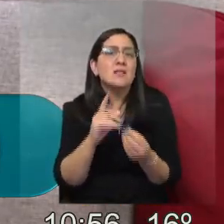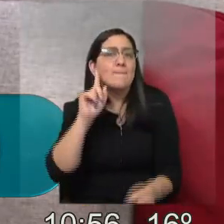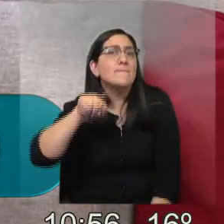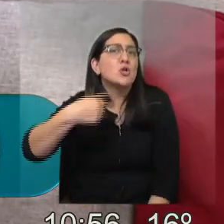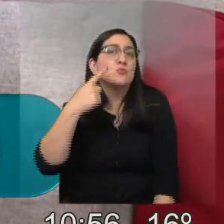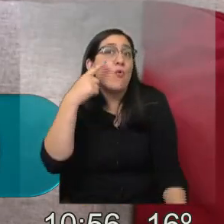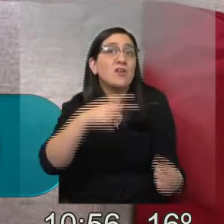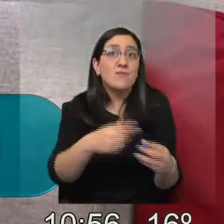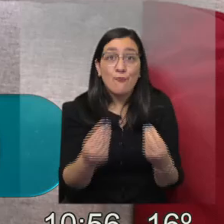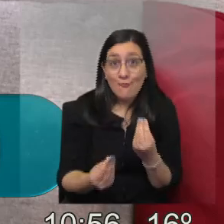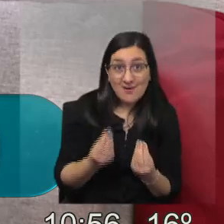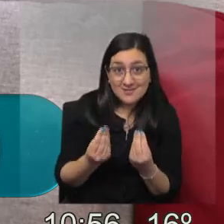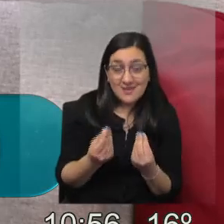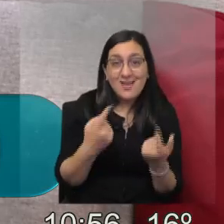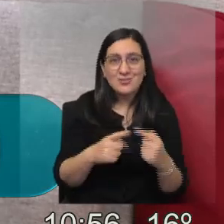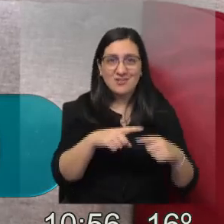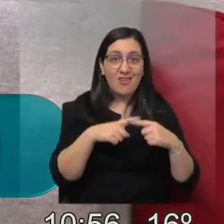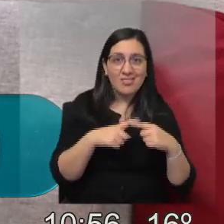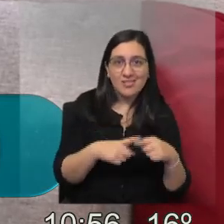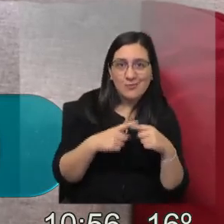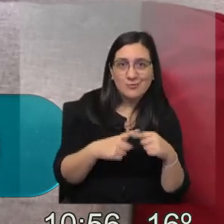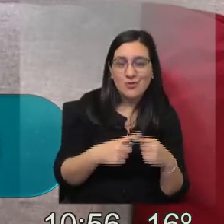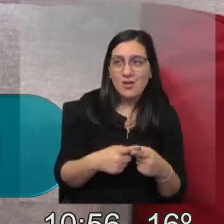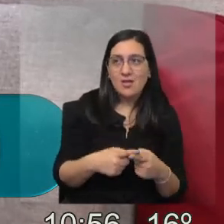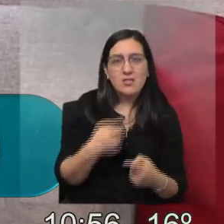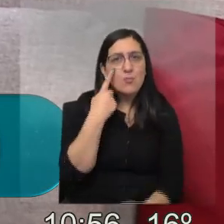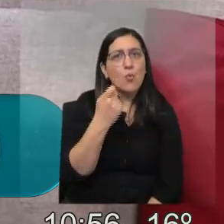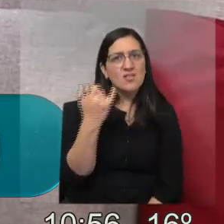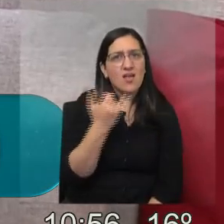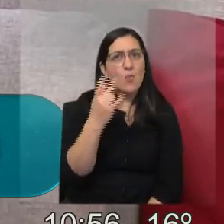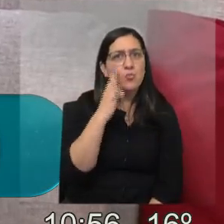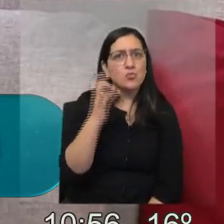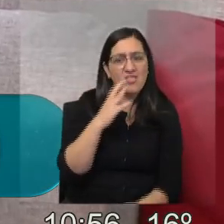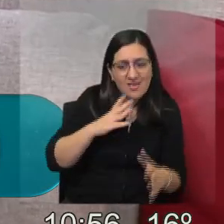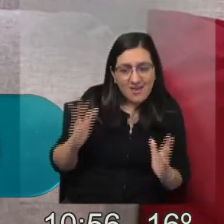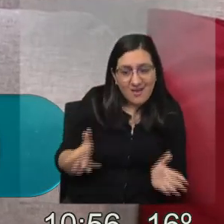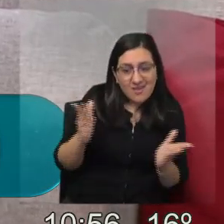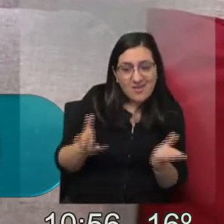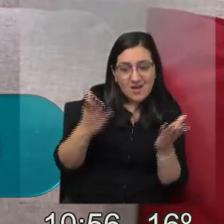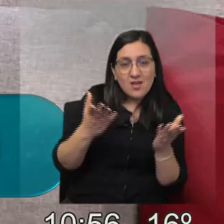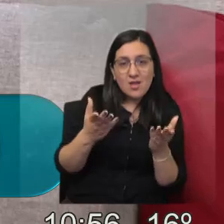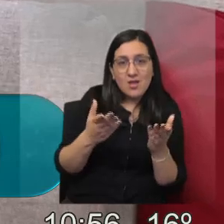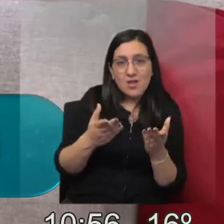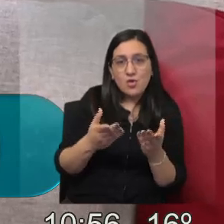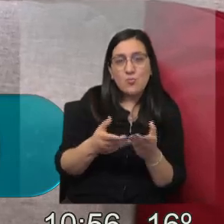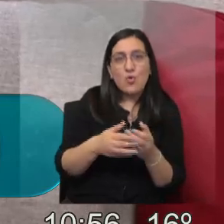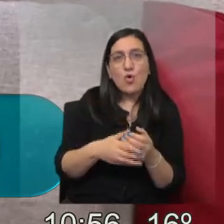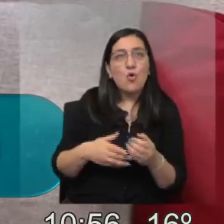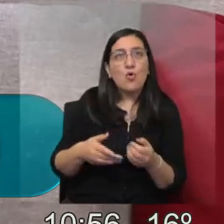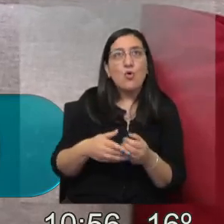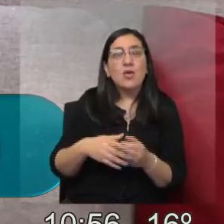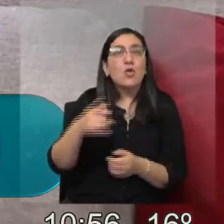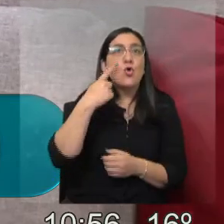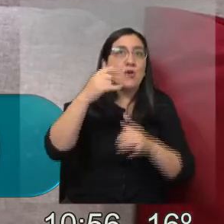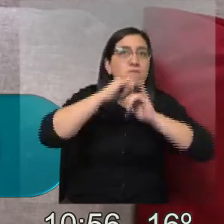objetivo? Entonces, en esa discusión vimos la oportunidad de generar un derrame del festival y que ya no